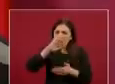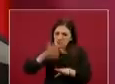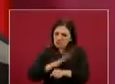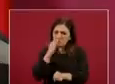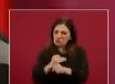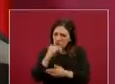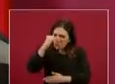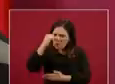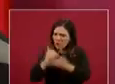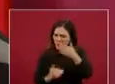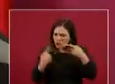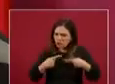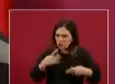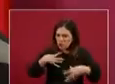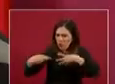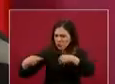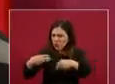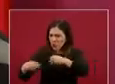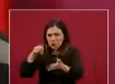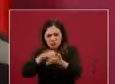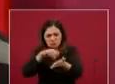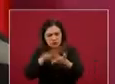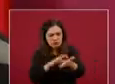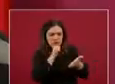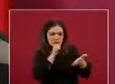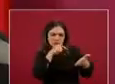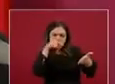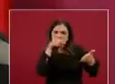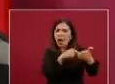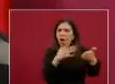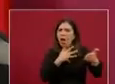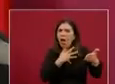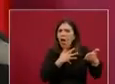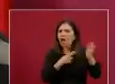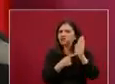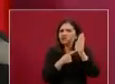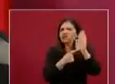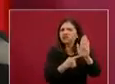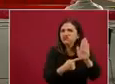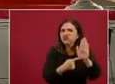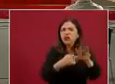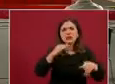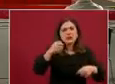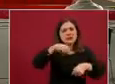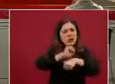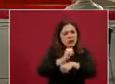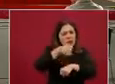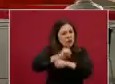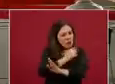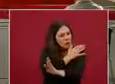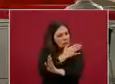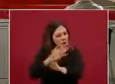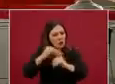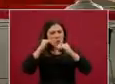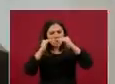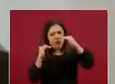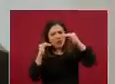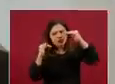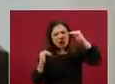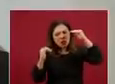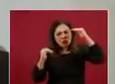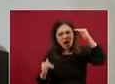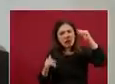de transmisión, evidenciados al menos en su curva epidémica, porque ha tenido varias semanas de descenso y se